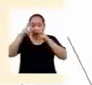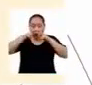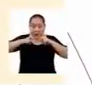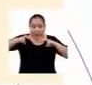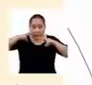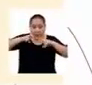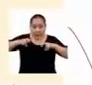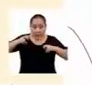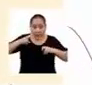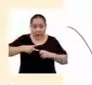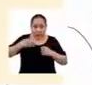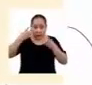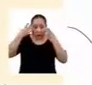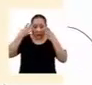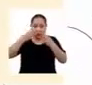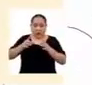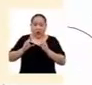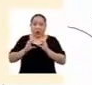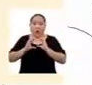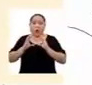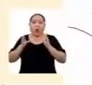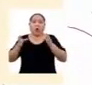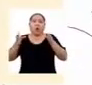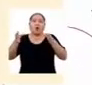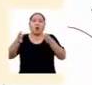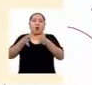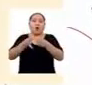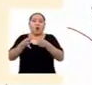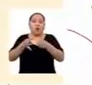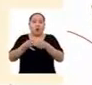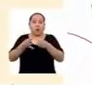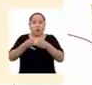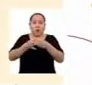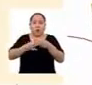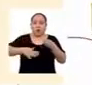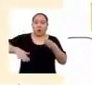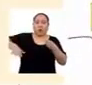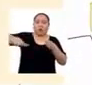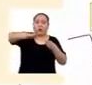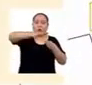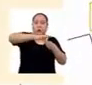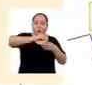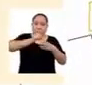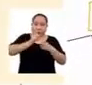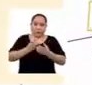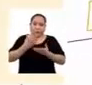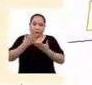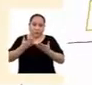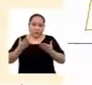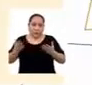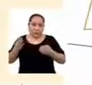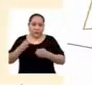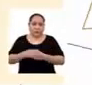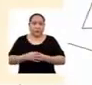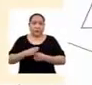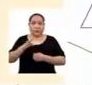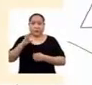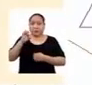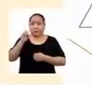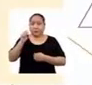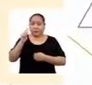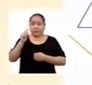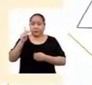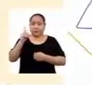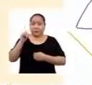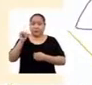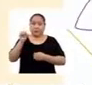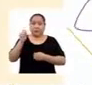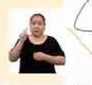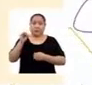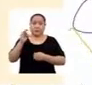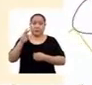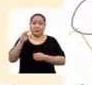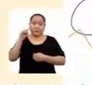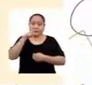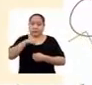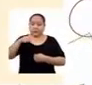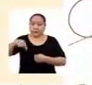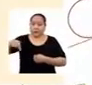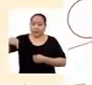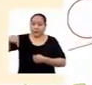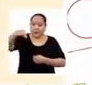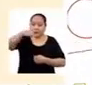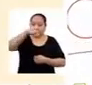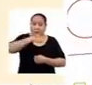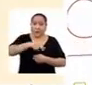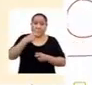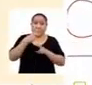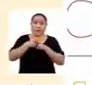está referida a un conjunto, colección o colectivo de elementos. Estadísticamente, este colectivo de elementos recibe el